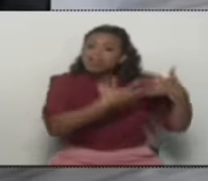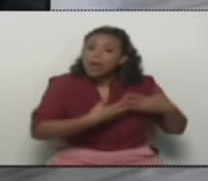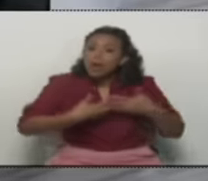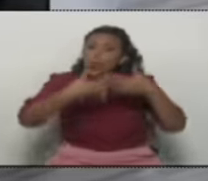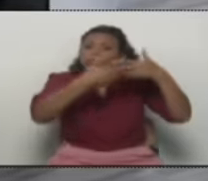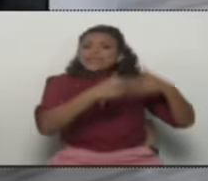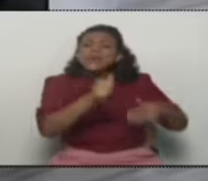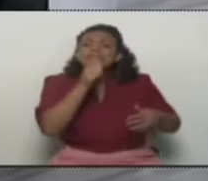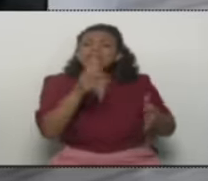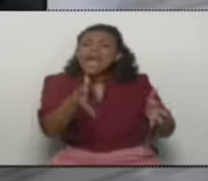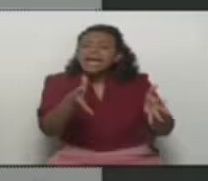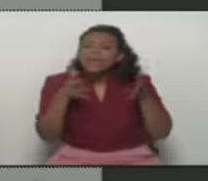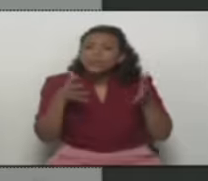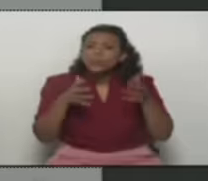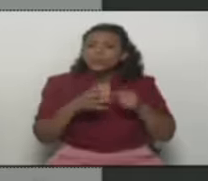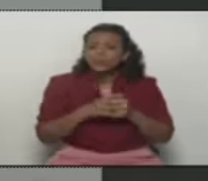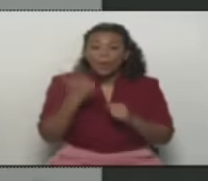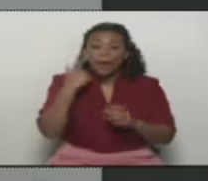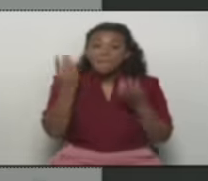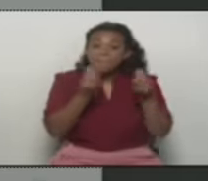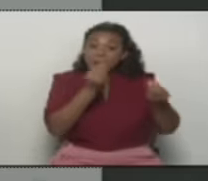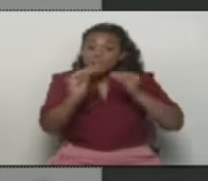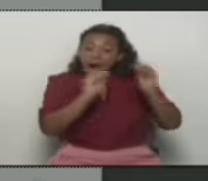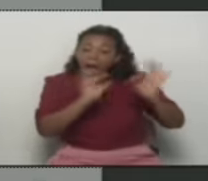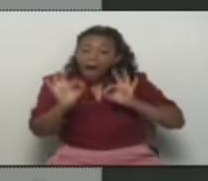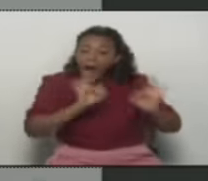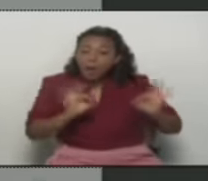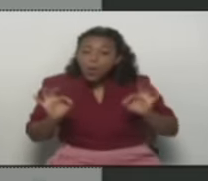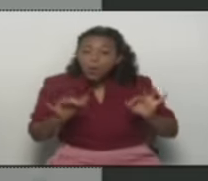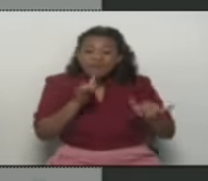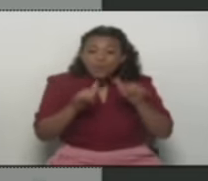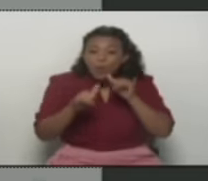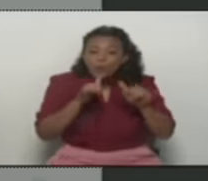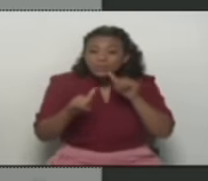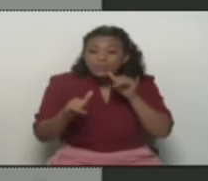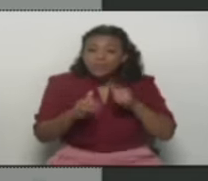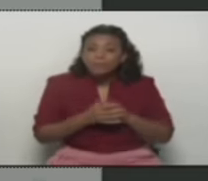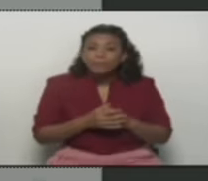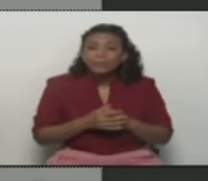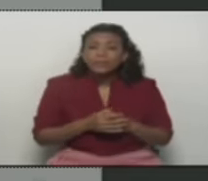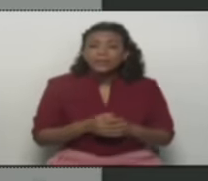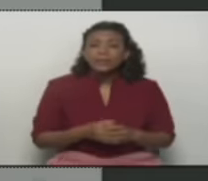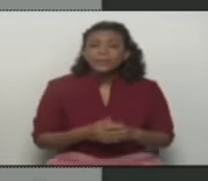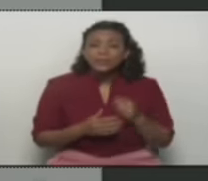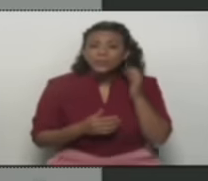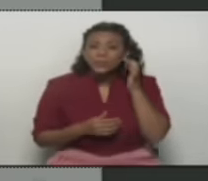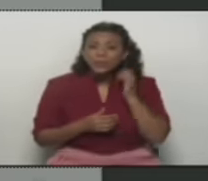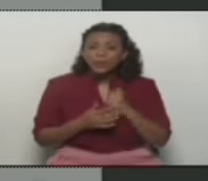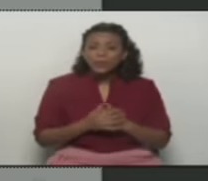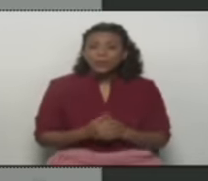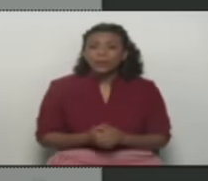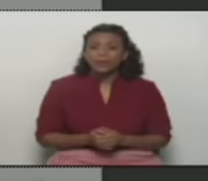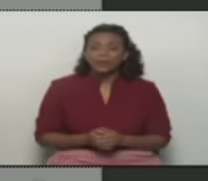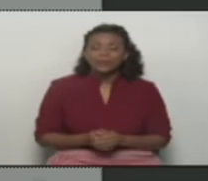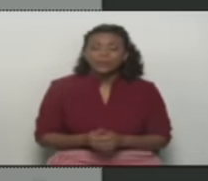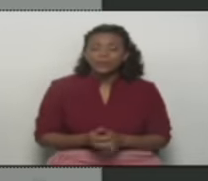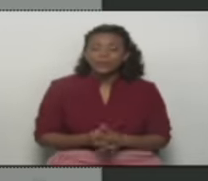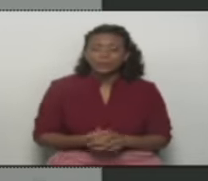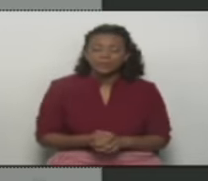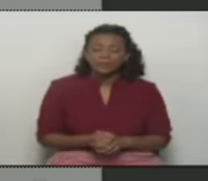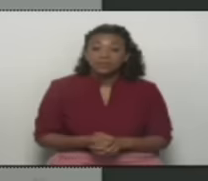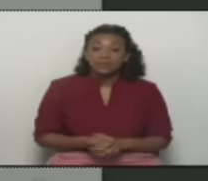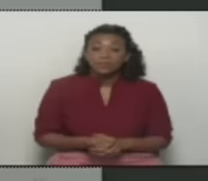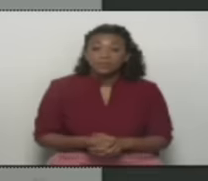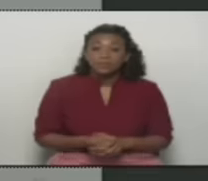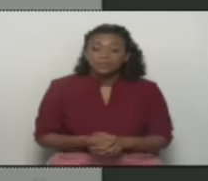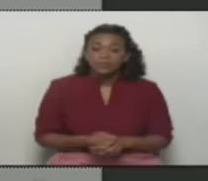verdad porque tiene ciencia de Pero Michigan. Además prepararon lo que yo he denominado un golpe cibernético. Así es. Porque